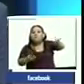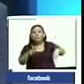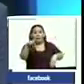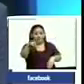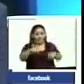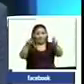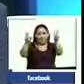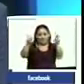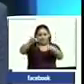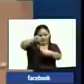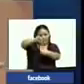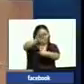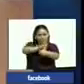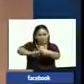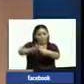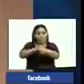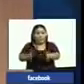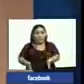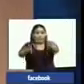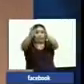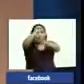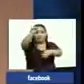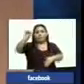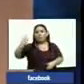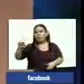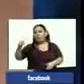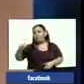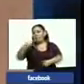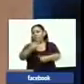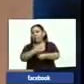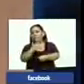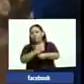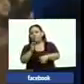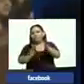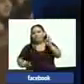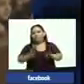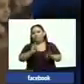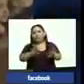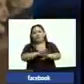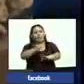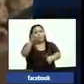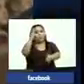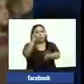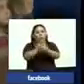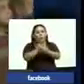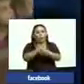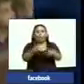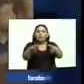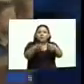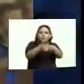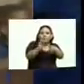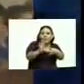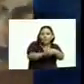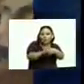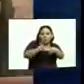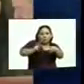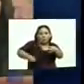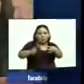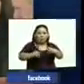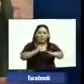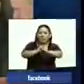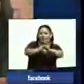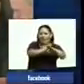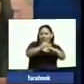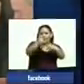aquí en la región centroamericana la Fiscalía guatemalteca pidió este lunes a la justicia retirar los fueros a los 5 magistrados del Tribunal Supremo Electoral